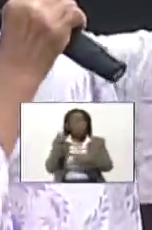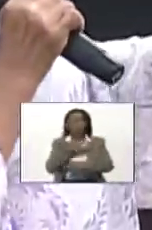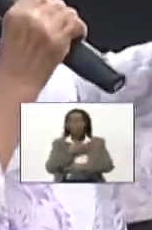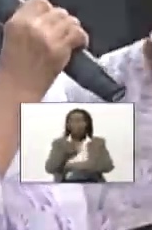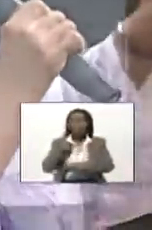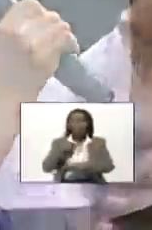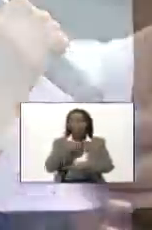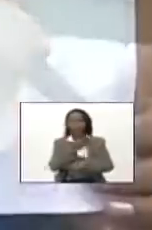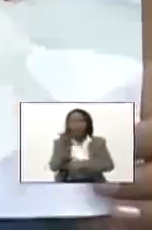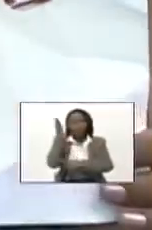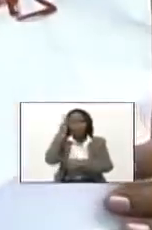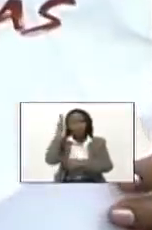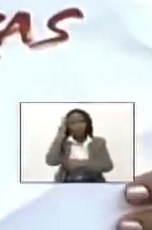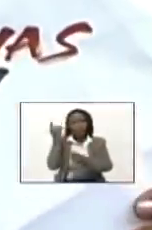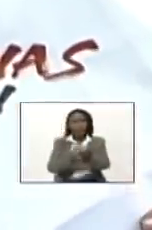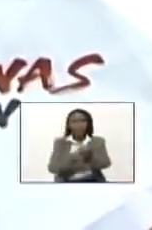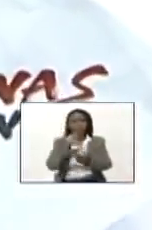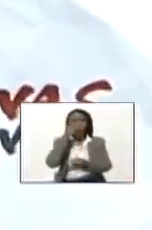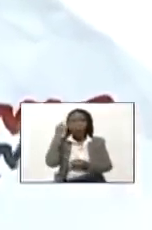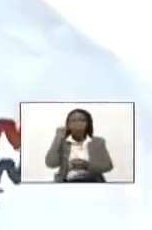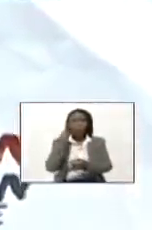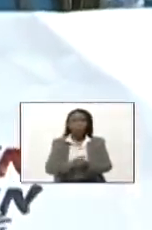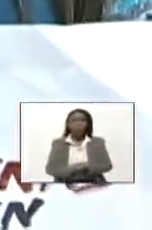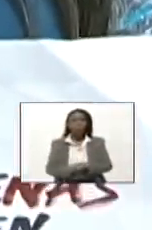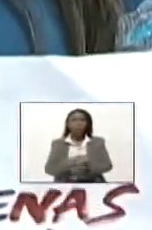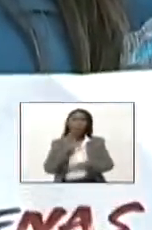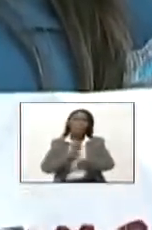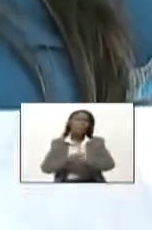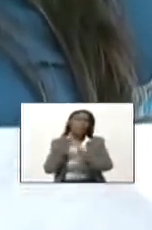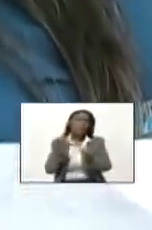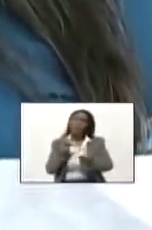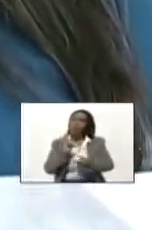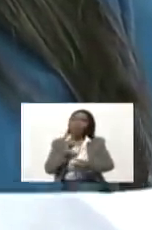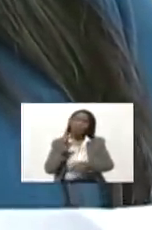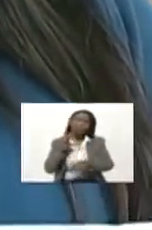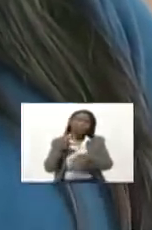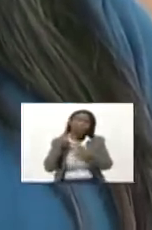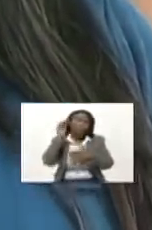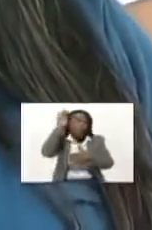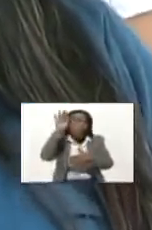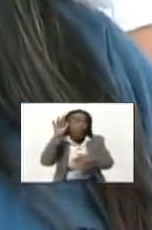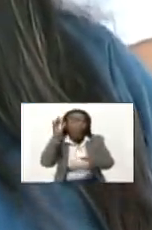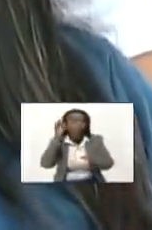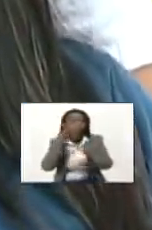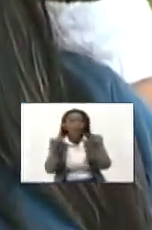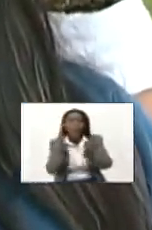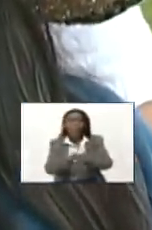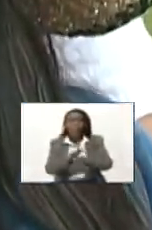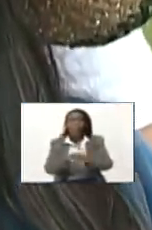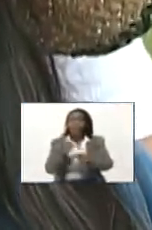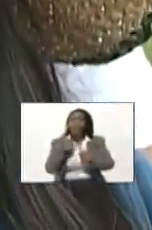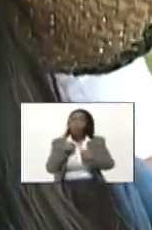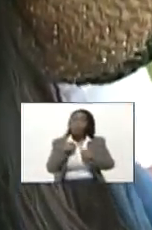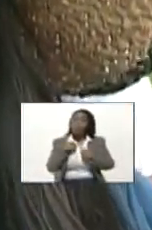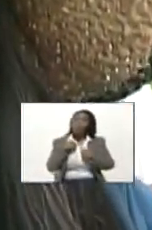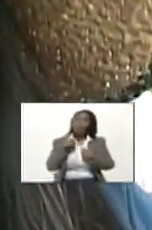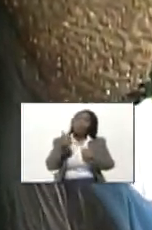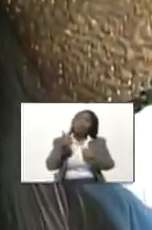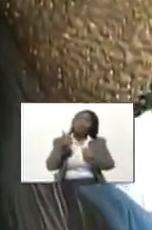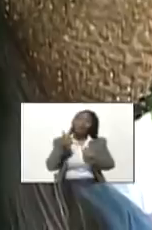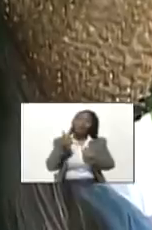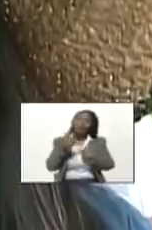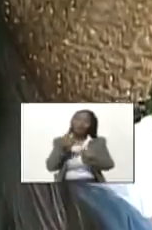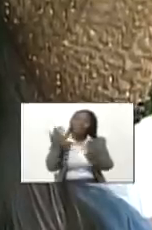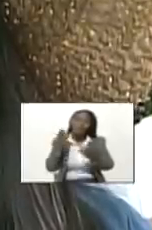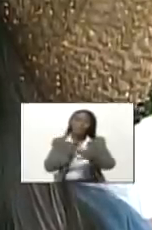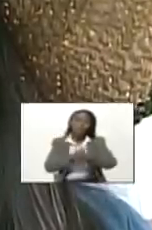quiero que lo sepan, hermanas y hermanos, porque no sé qué puede pasar, no sé si estaré ¿Qué